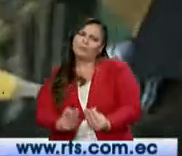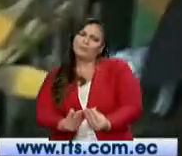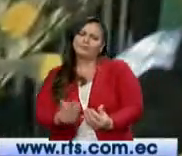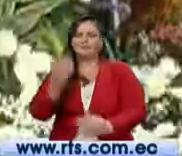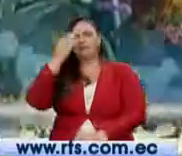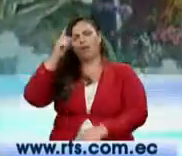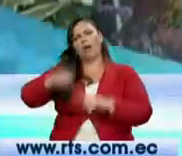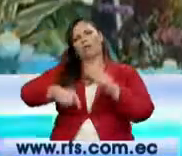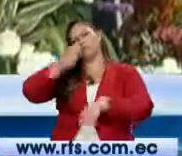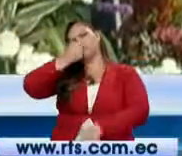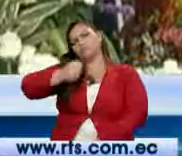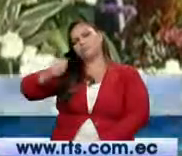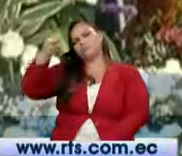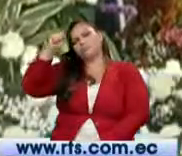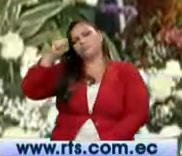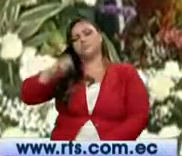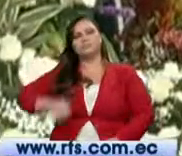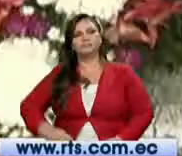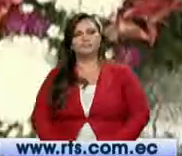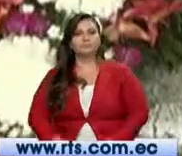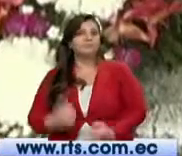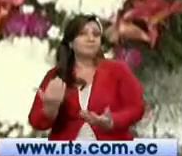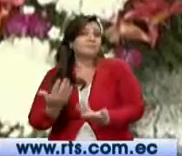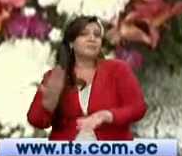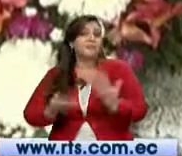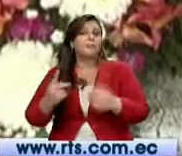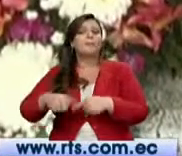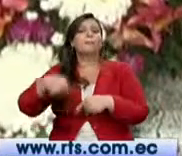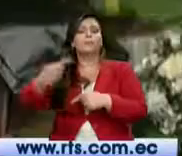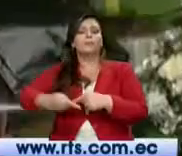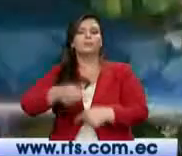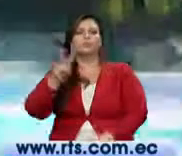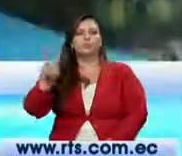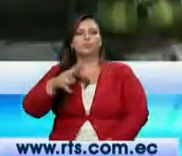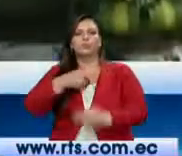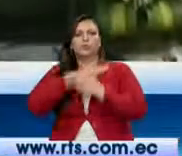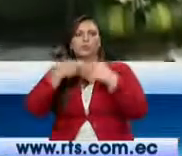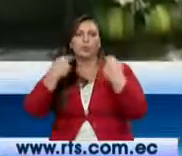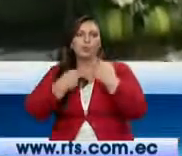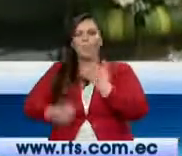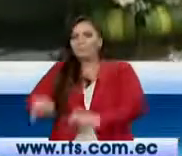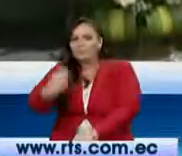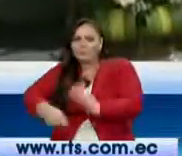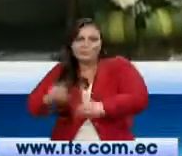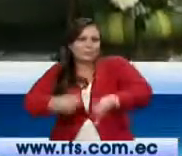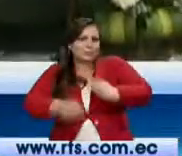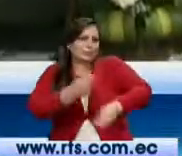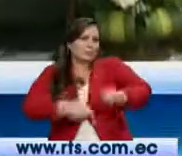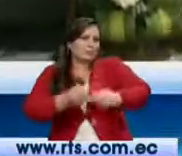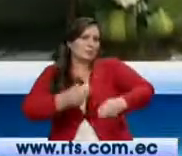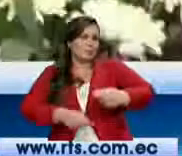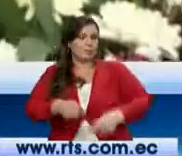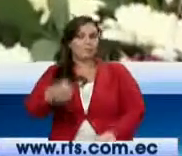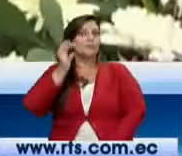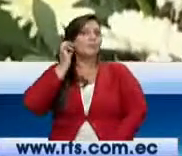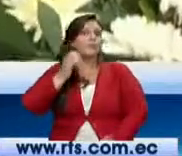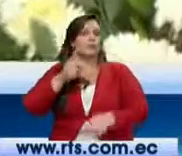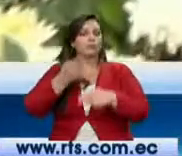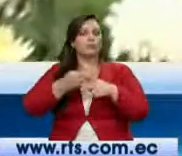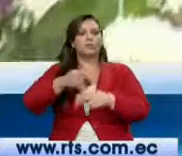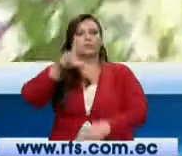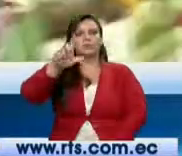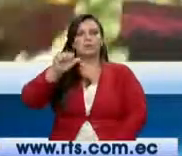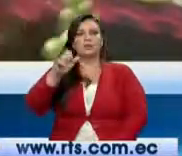todo eso. Y esperan que este 2 de noviembre el comercio mejore. Entre los compradores se encontraba Laura Villanueva. Ella comenta